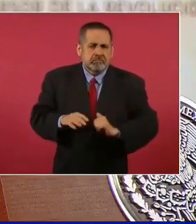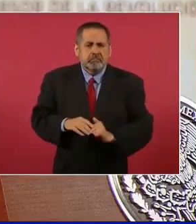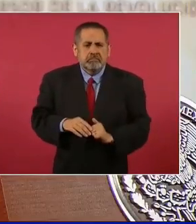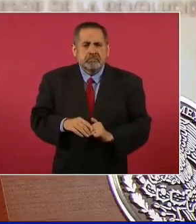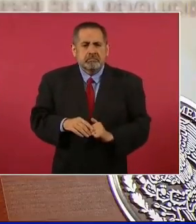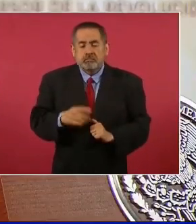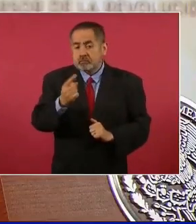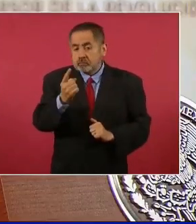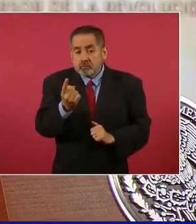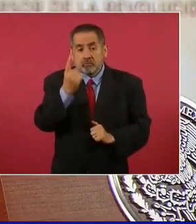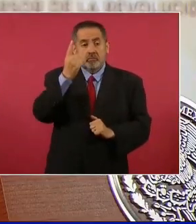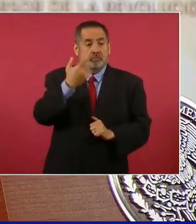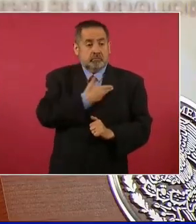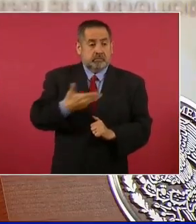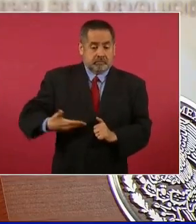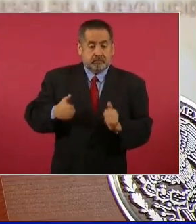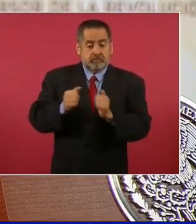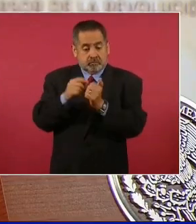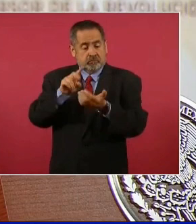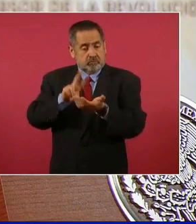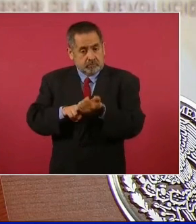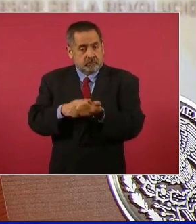y uno de ellos